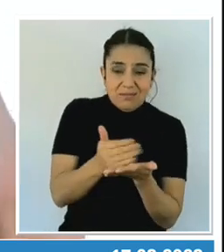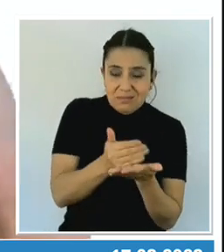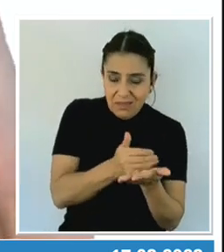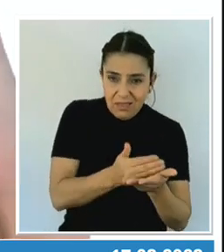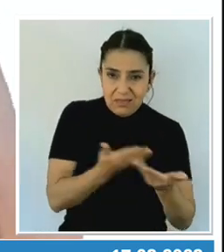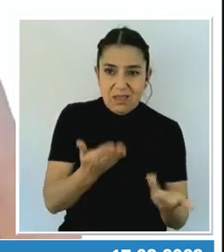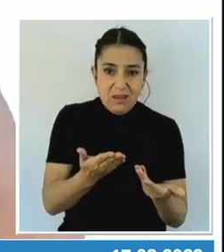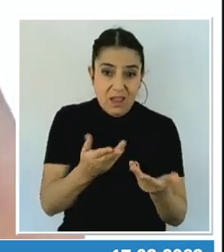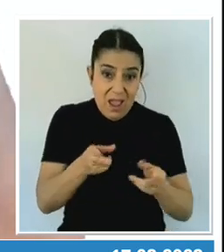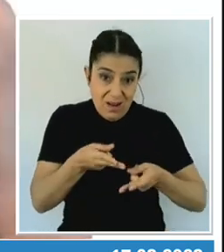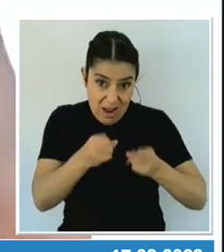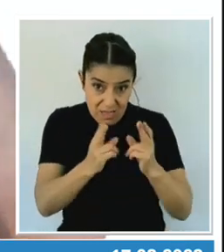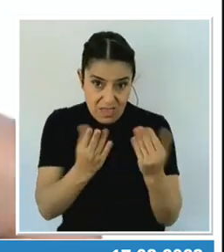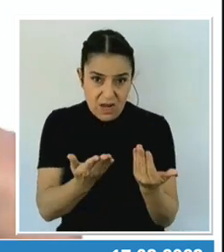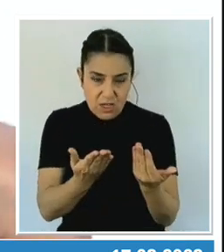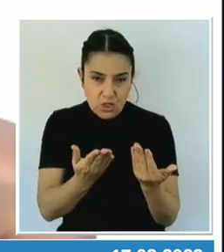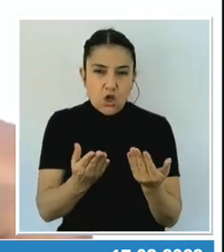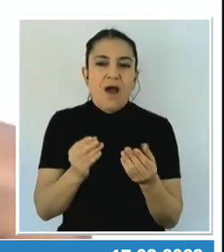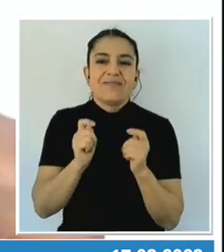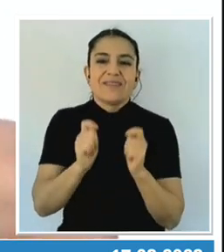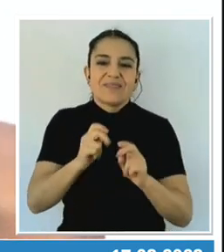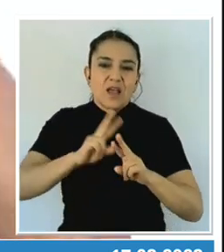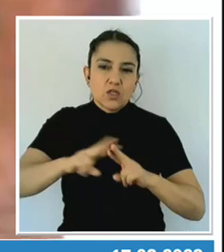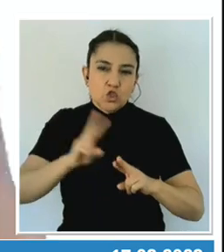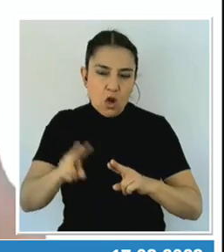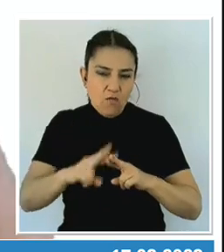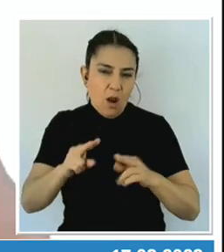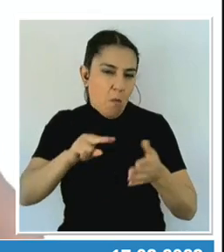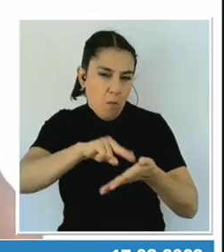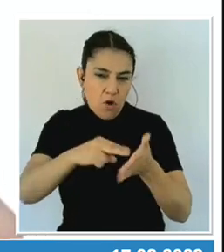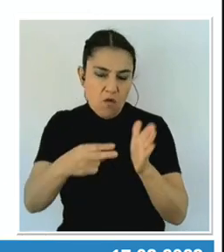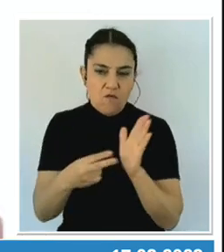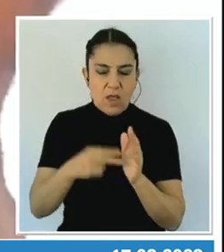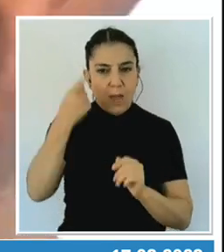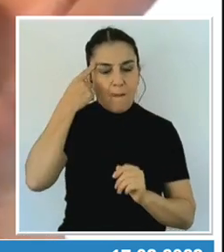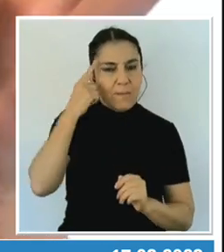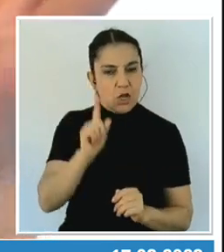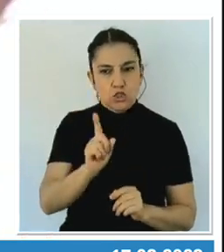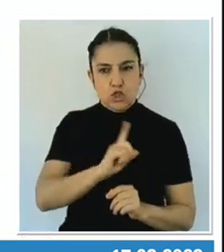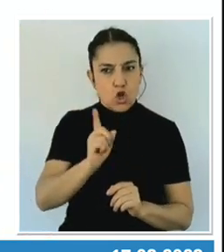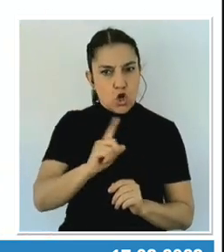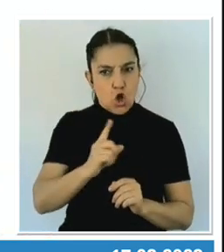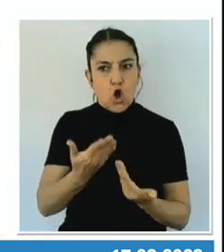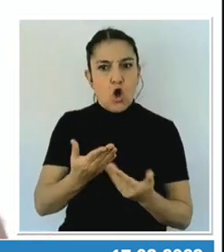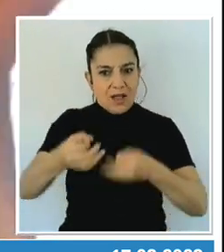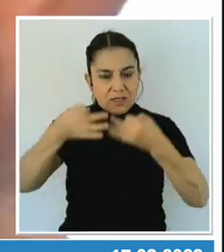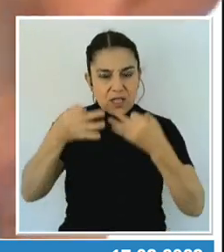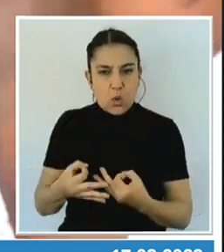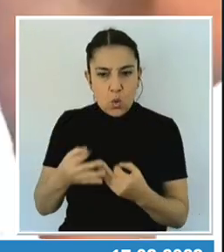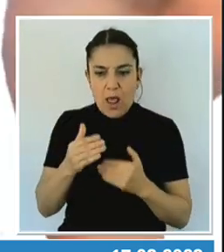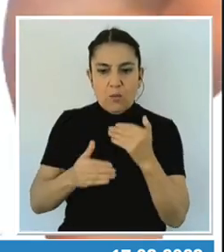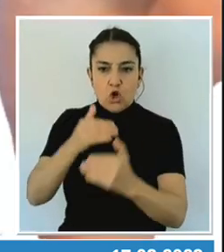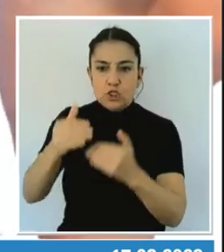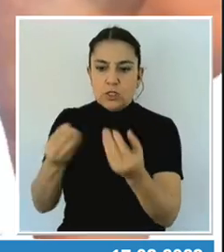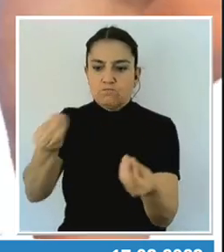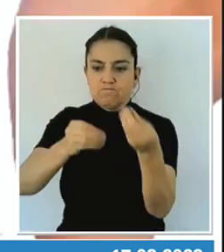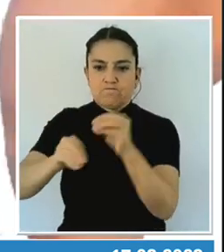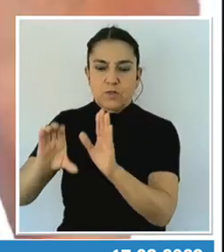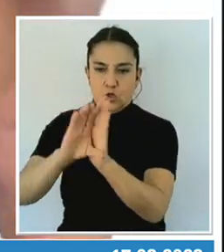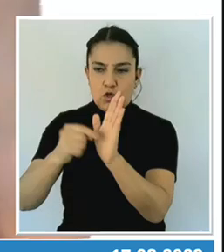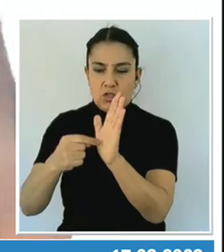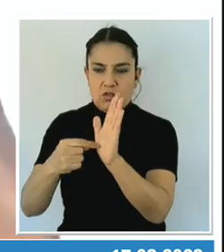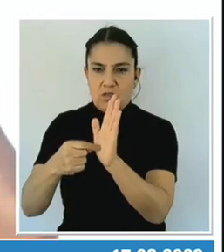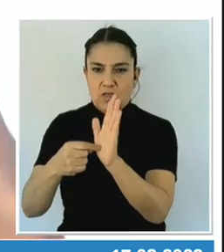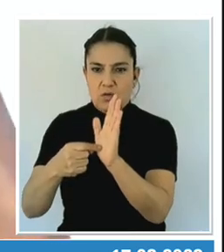esos conflictos, pero eso no indica que en un proceso constituyente esta cuestión deba ser puesta completamente de